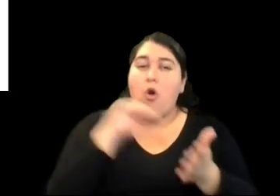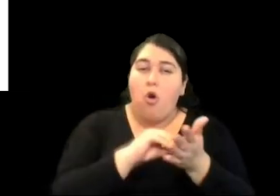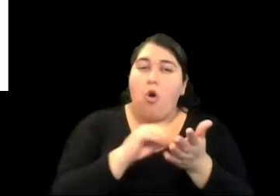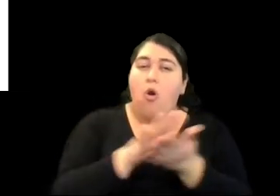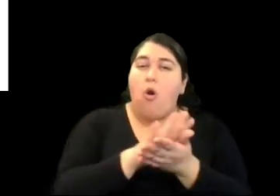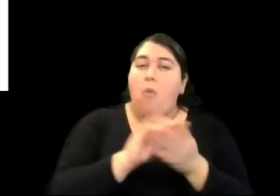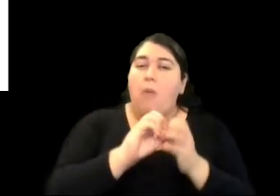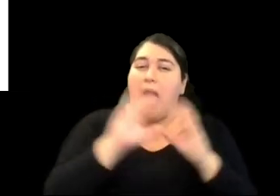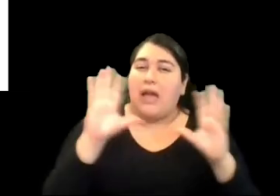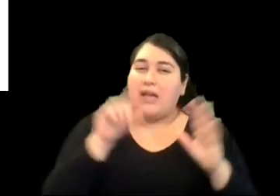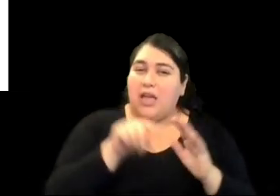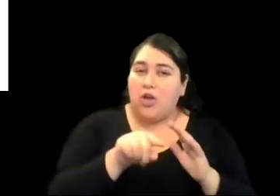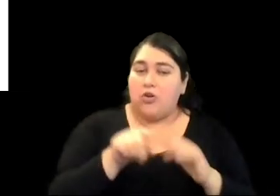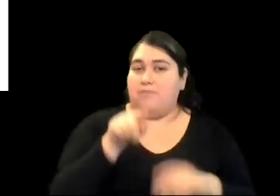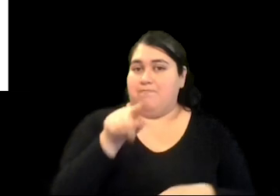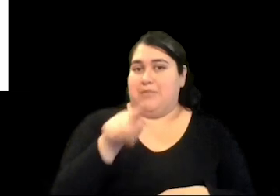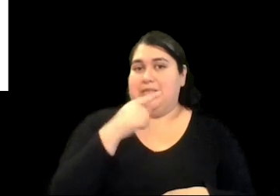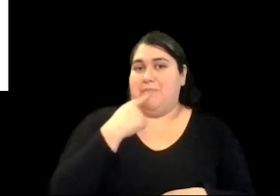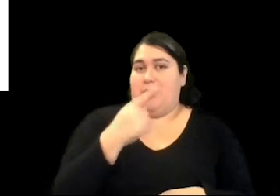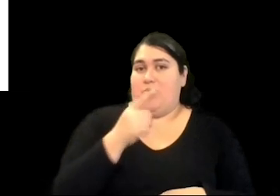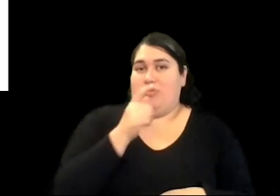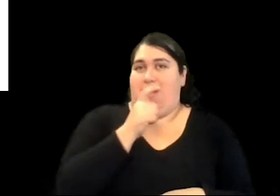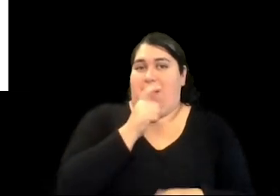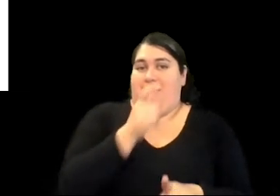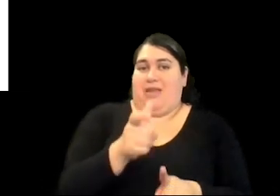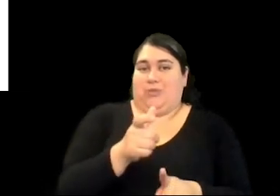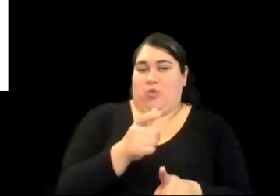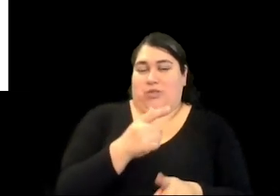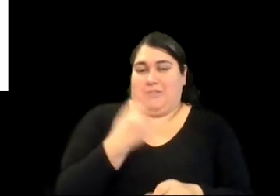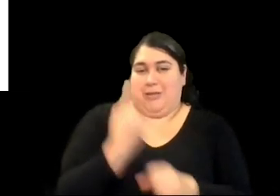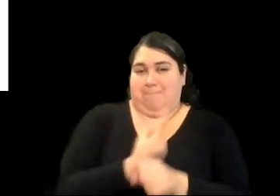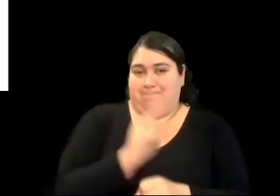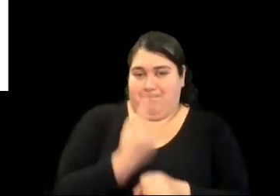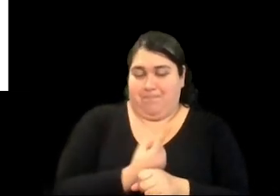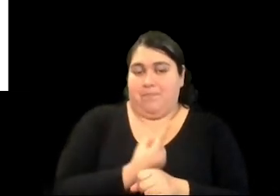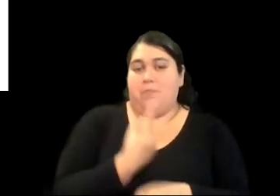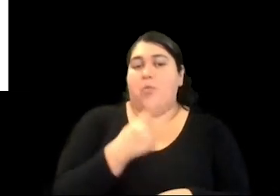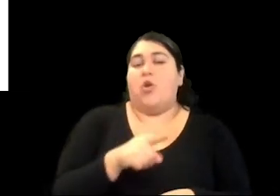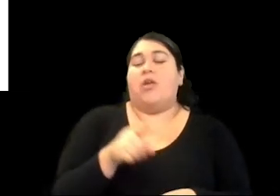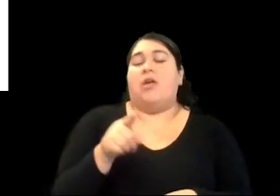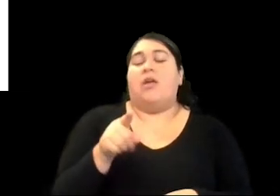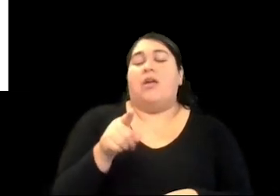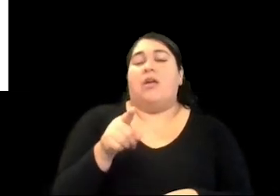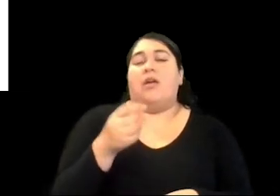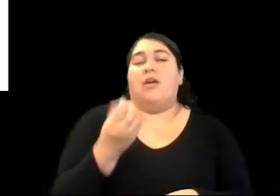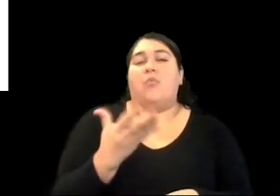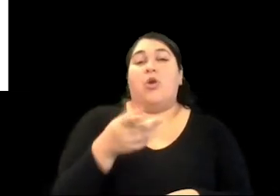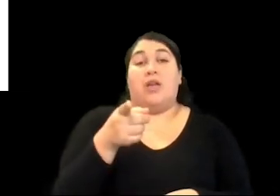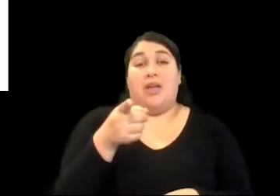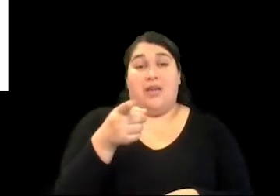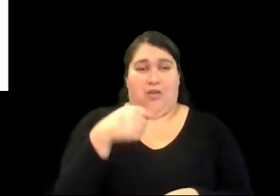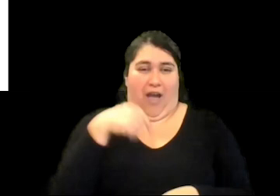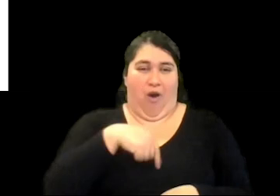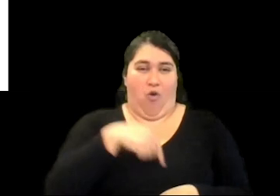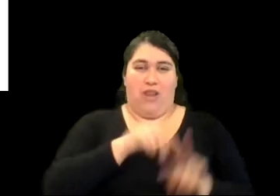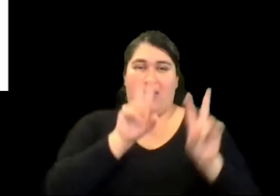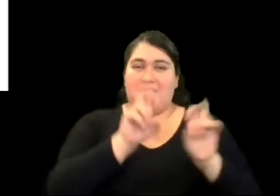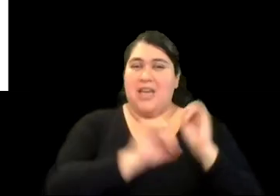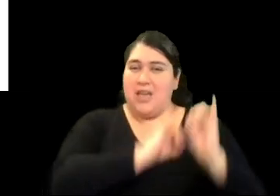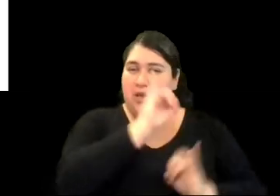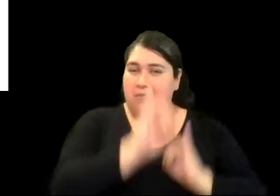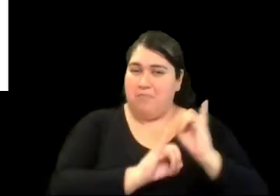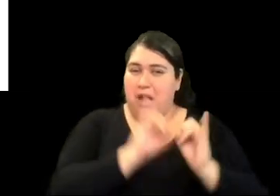Bueno, no puedo responder esa pregunta, porque en realidad nosotros esto que estamos viendo hoy, que son